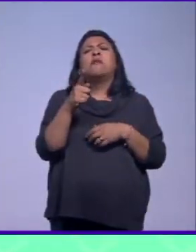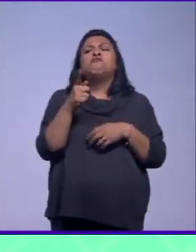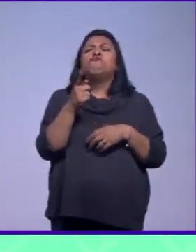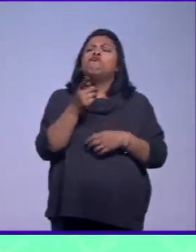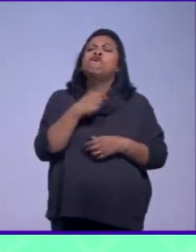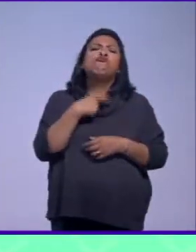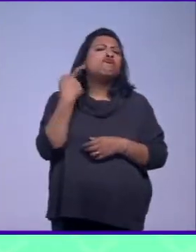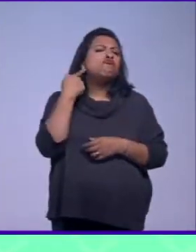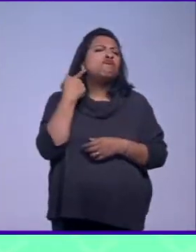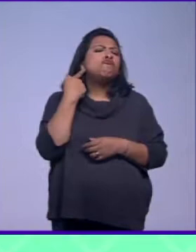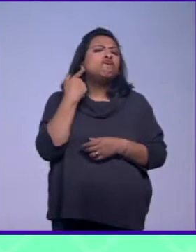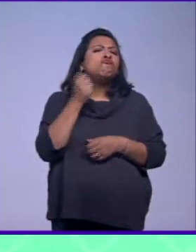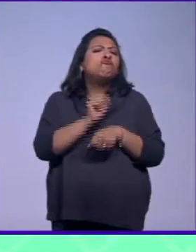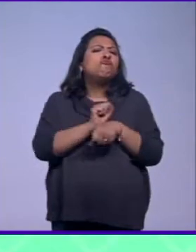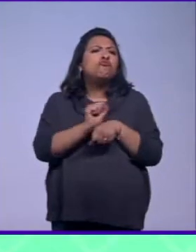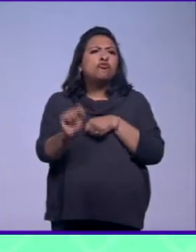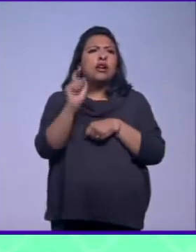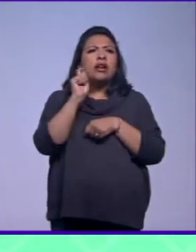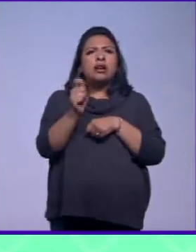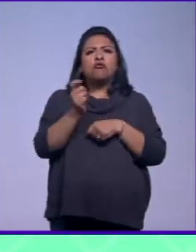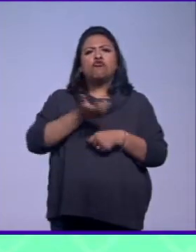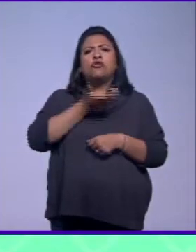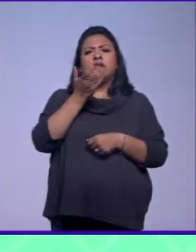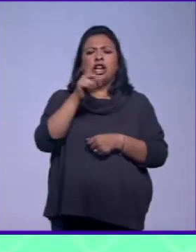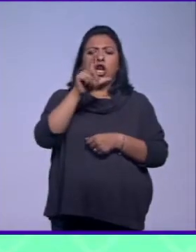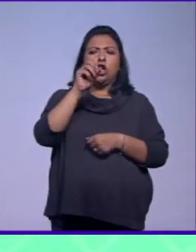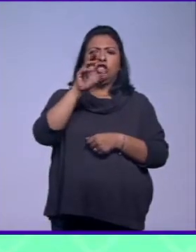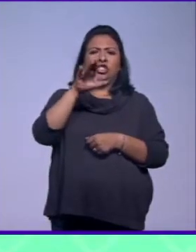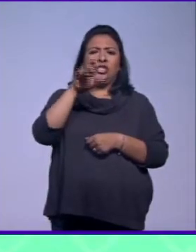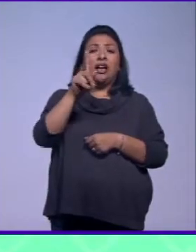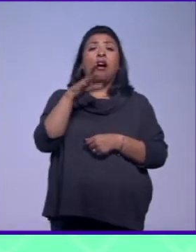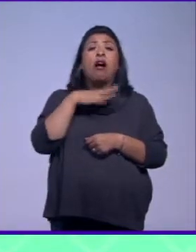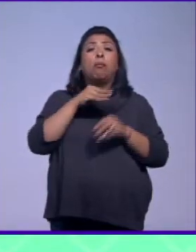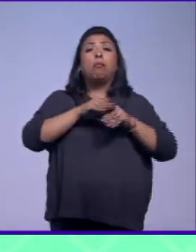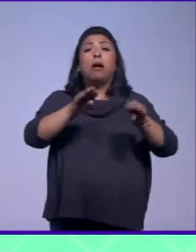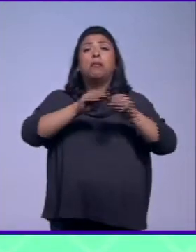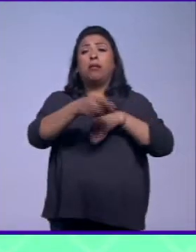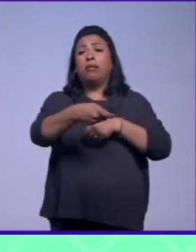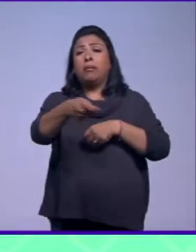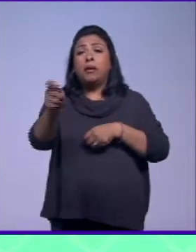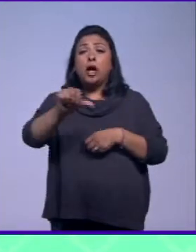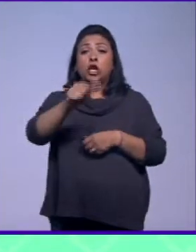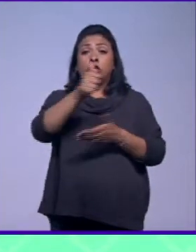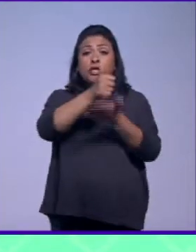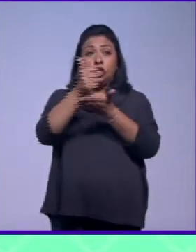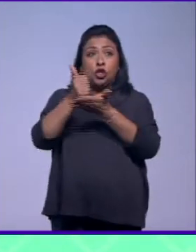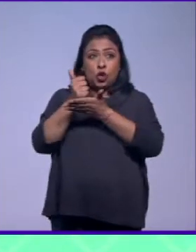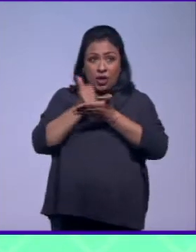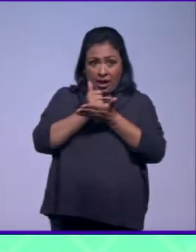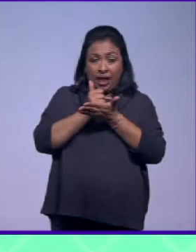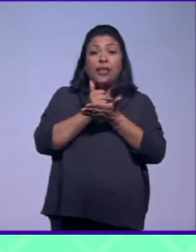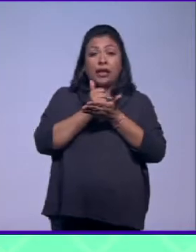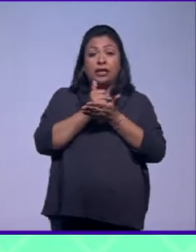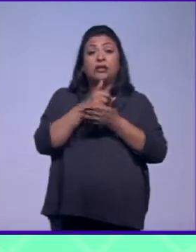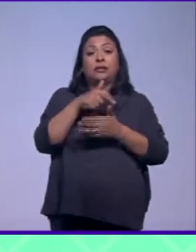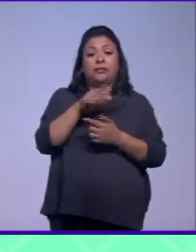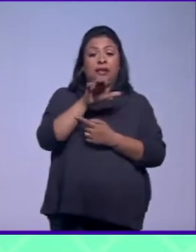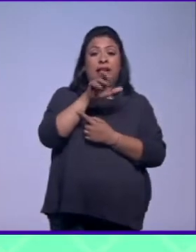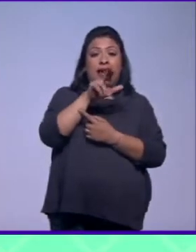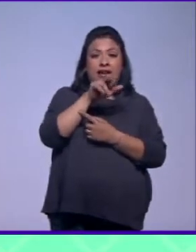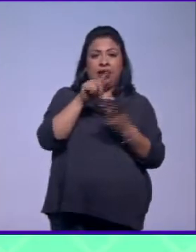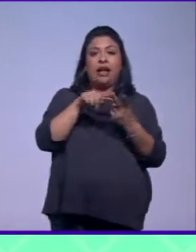amigable a los oídos se trata de los tradicionales los cas que serán distribuidos en las 11 ciudades anfitrionas desde kaliningrado